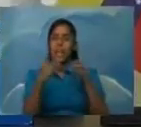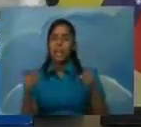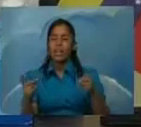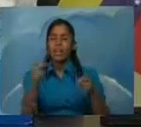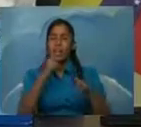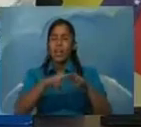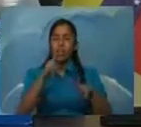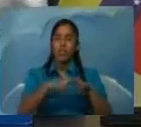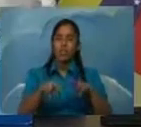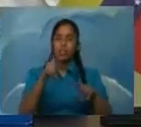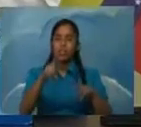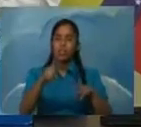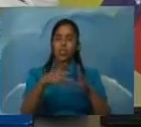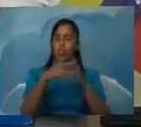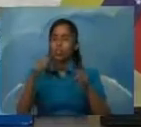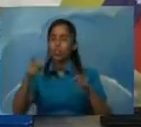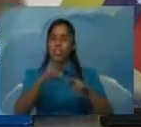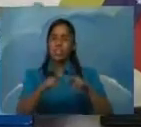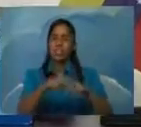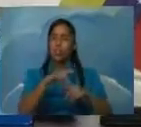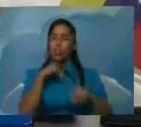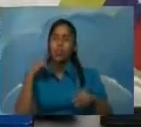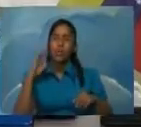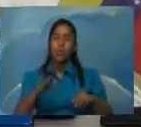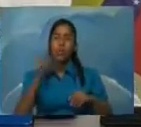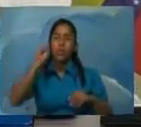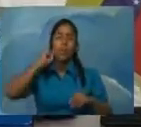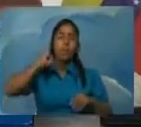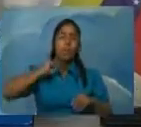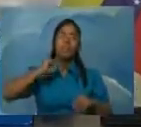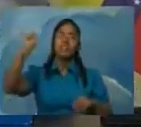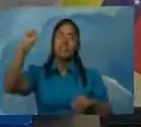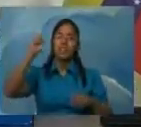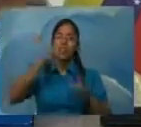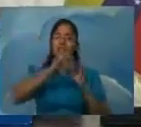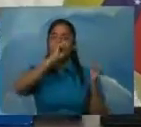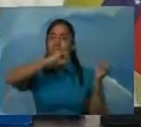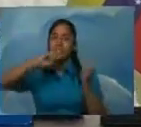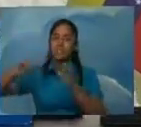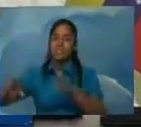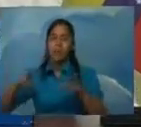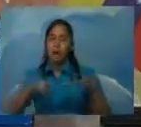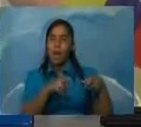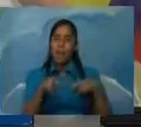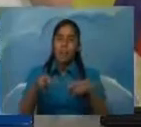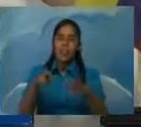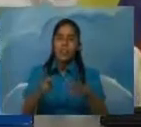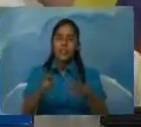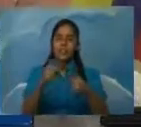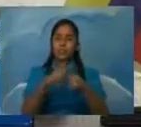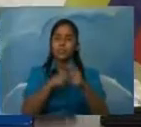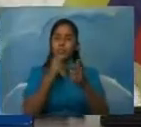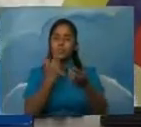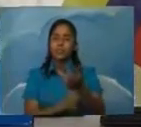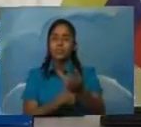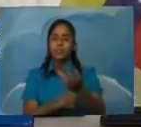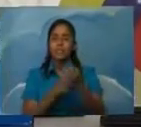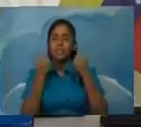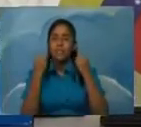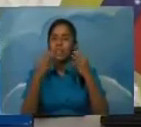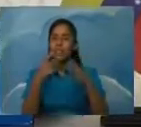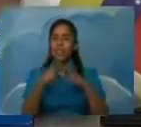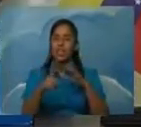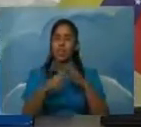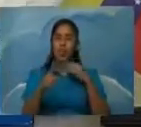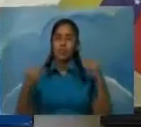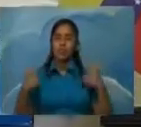niños y esos niños se los degollaban, se los mataban, los echaban al río. Hermano, tantas cosas